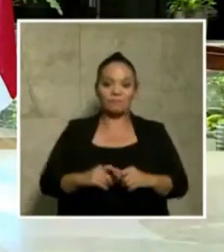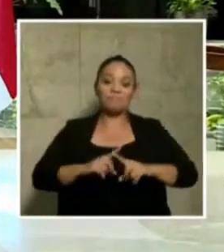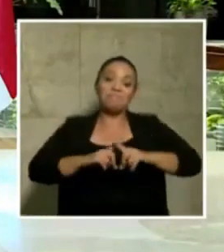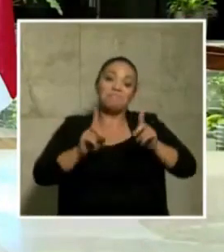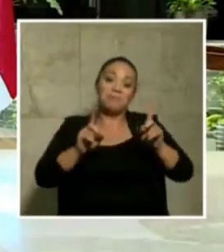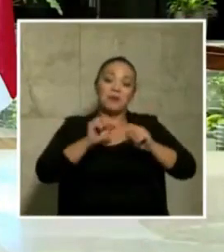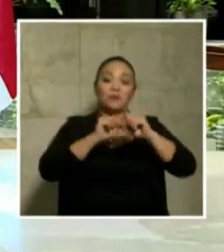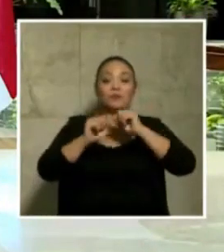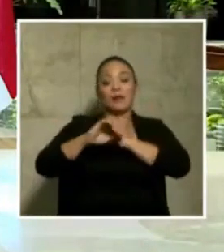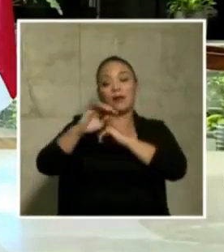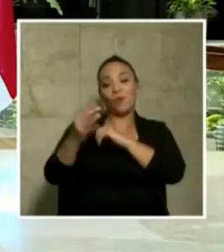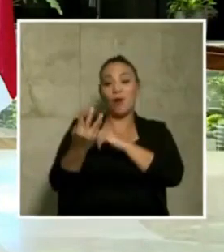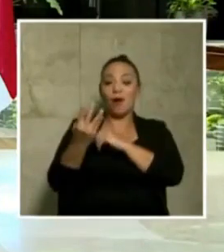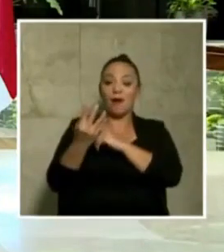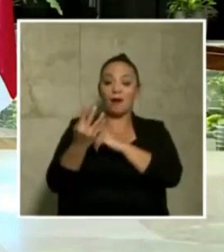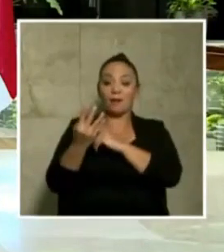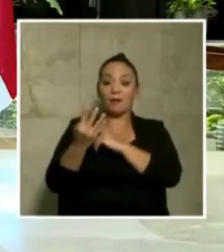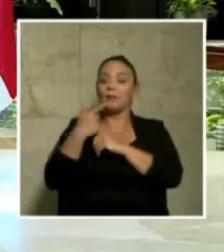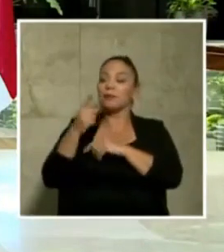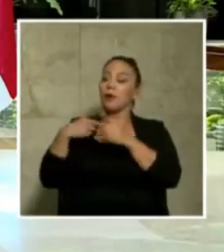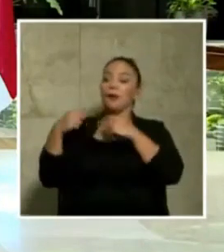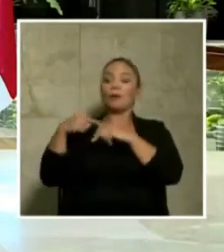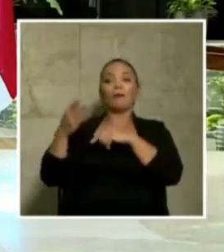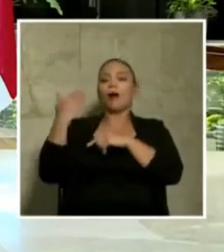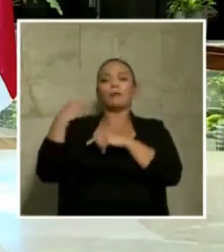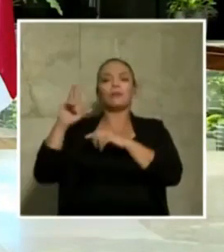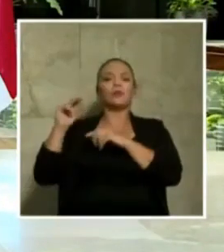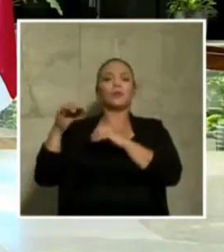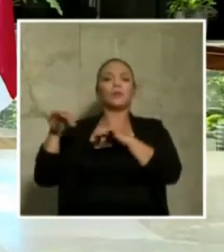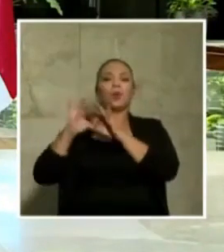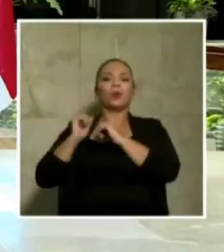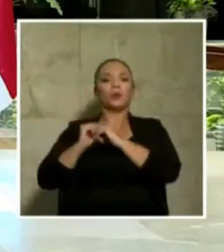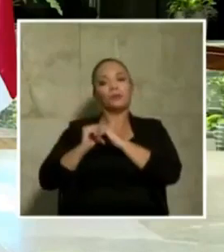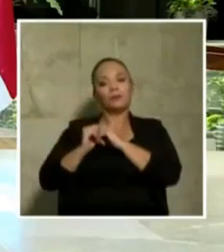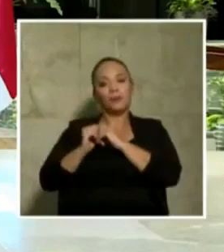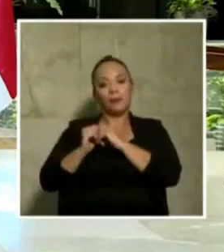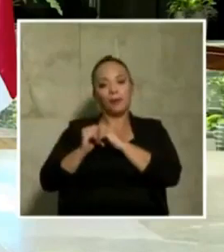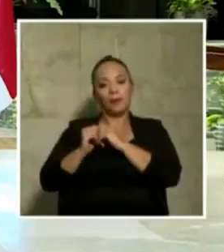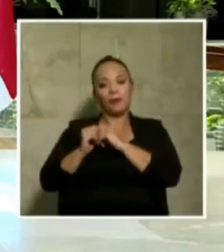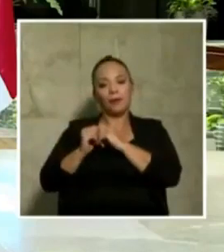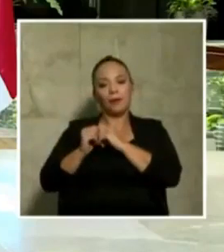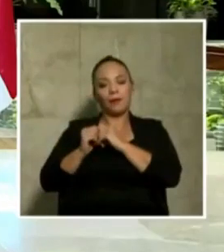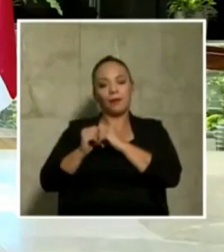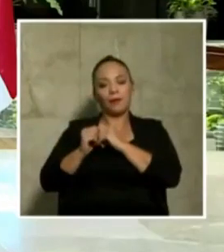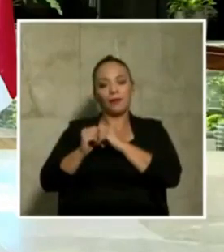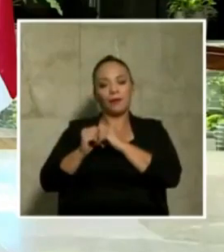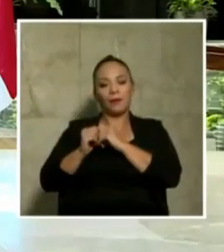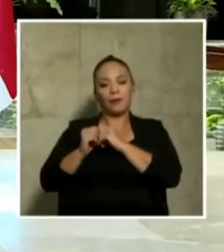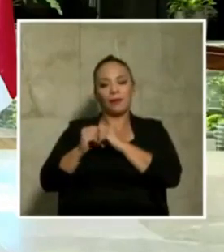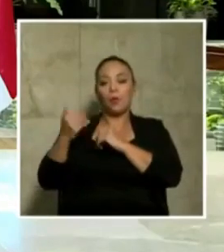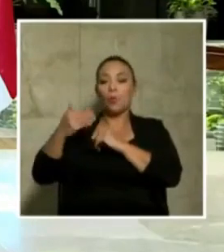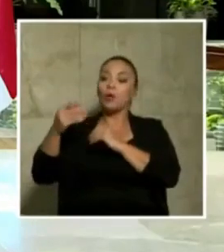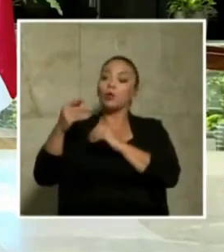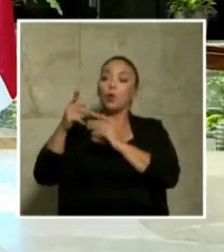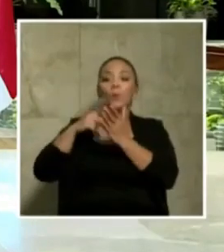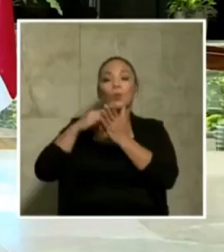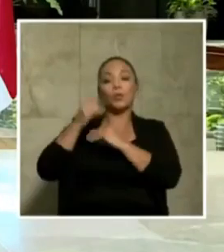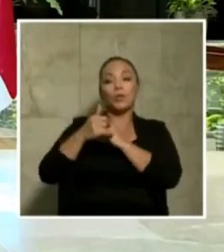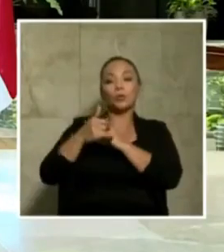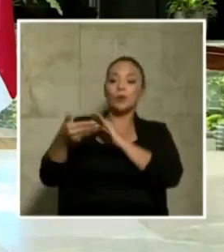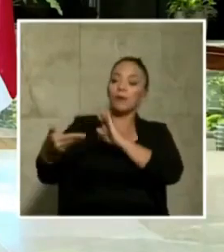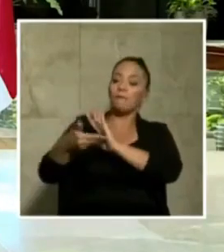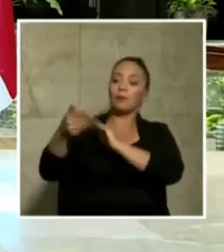dice, echándose para atrás, no, antes no importaba. Cuando los proyectos nos afectaban a nosotros,